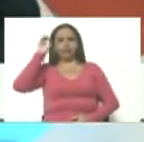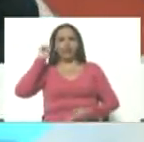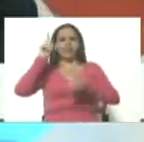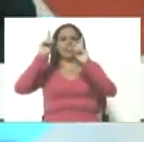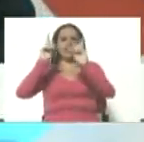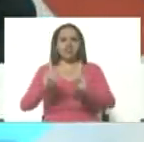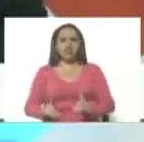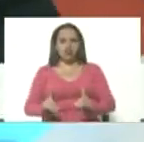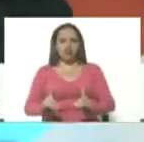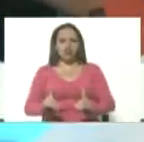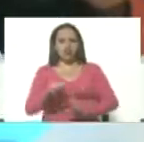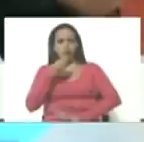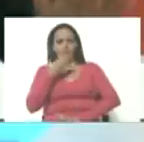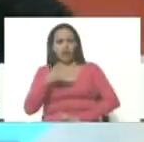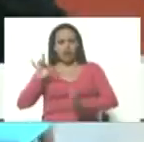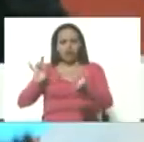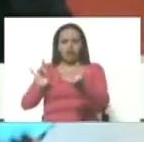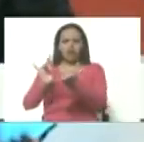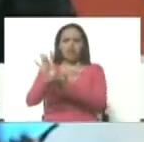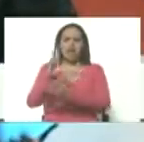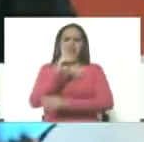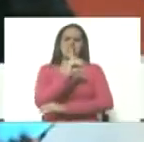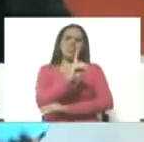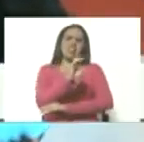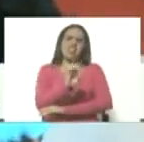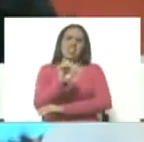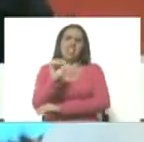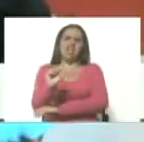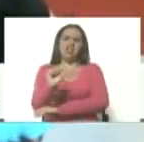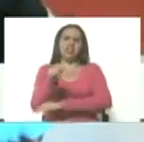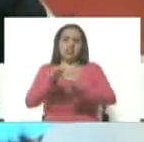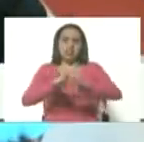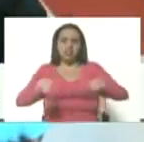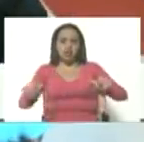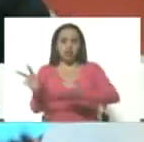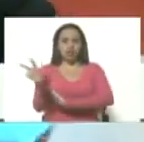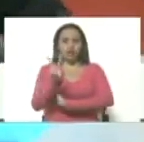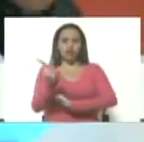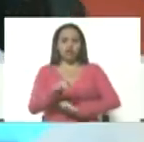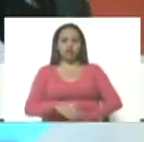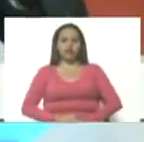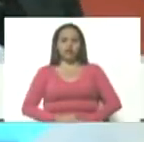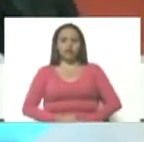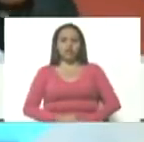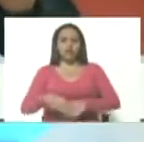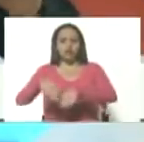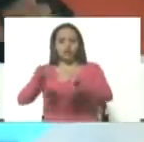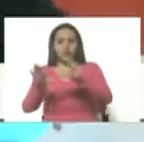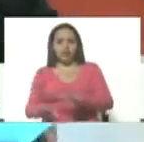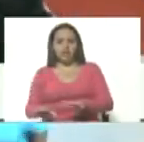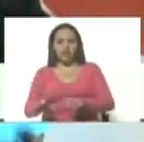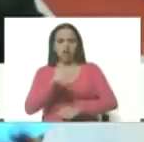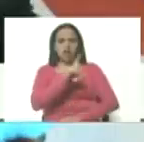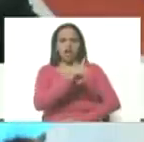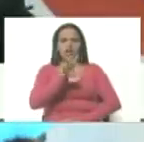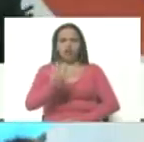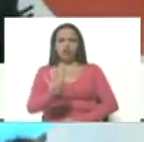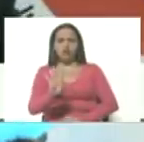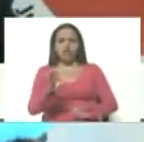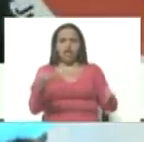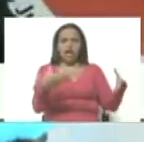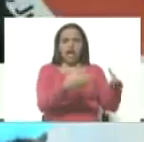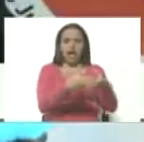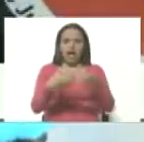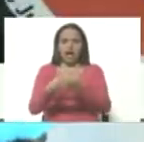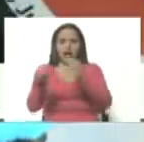decisión de expulsar la DEA de territorio venezolano y suspender los 14 convenios de